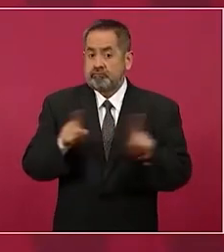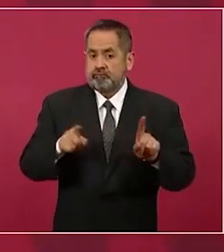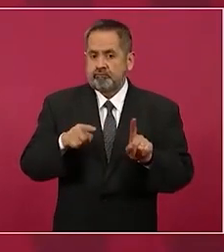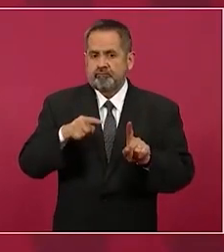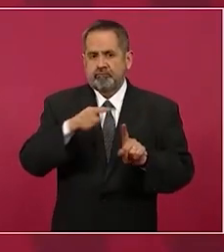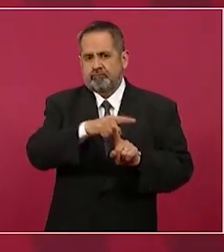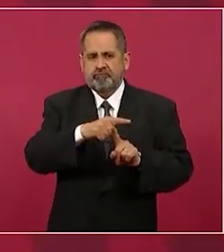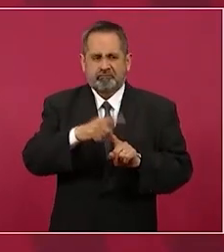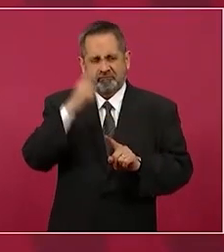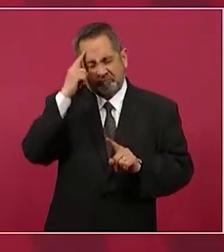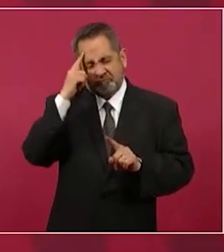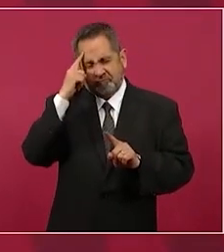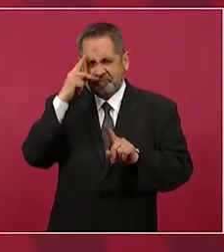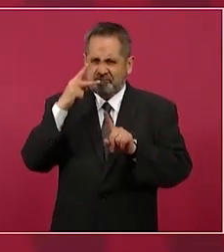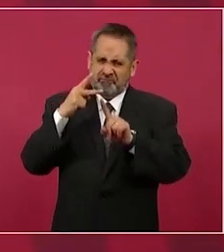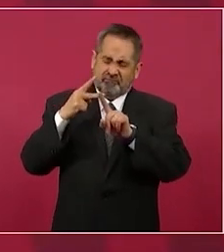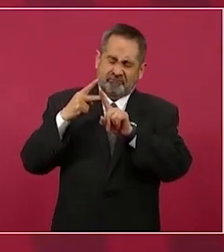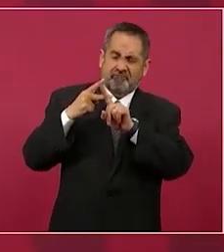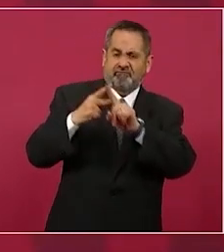anarquistas,